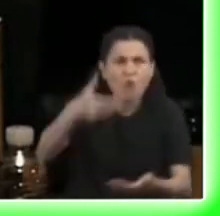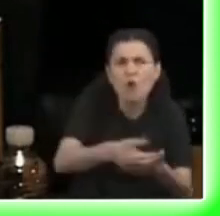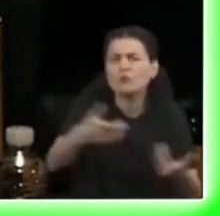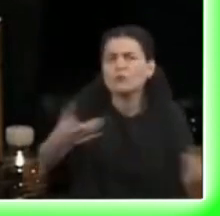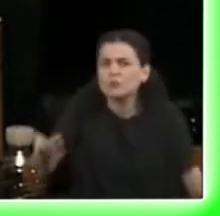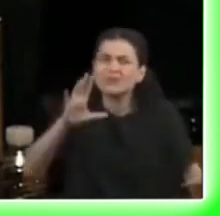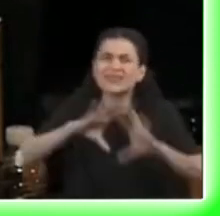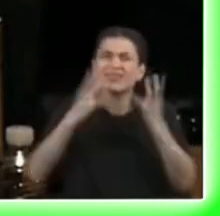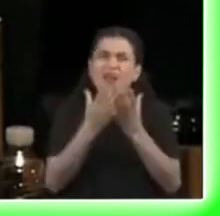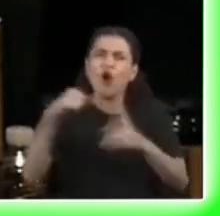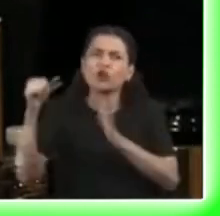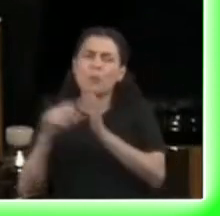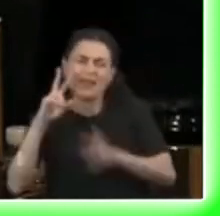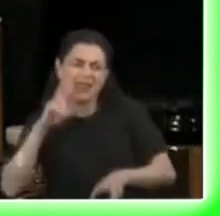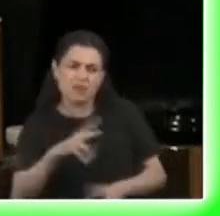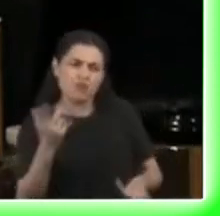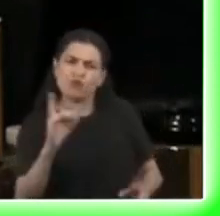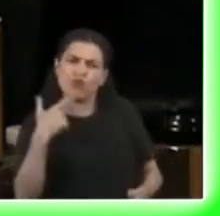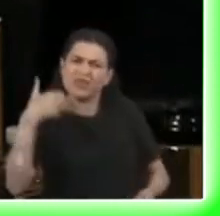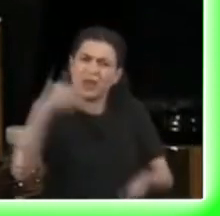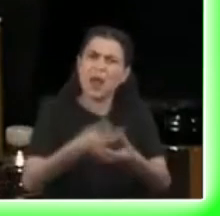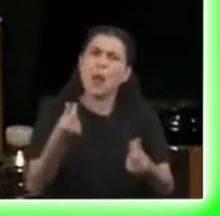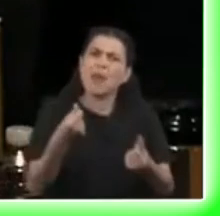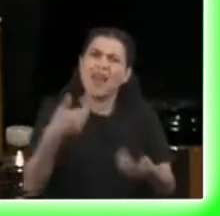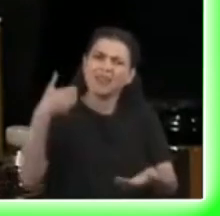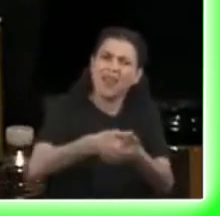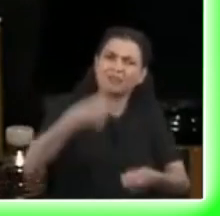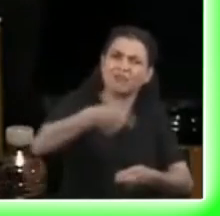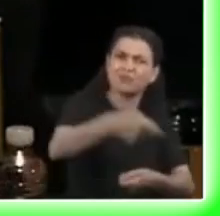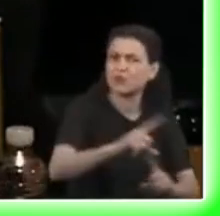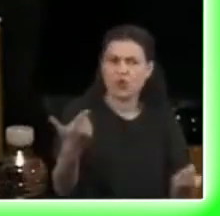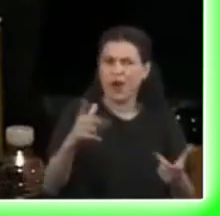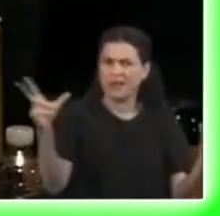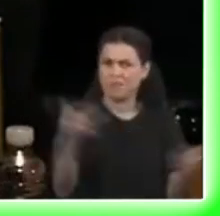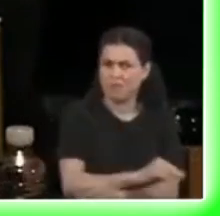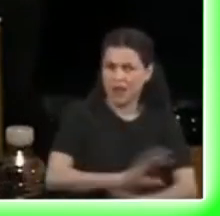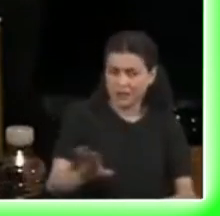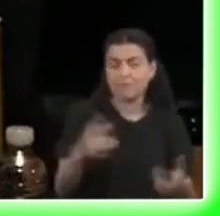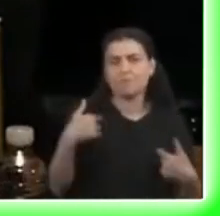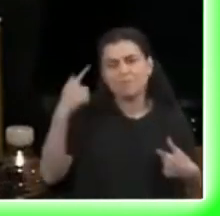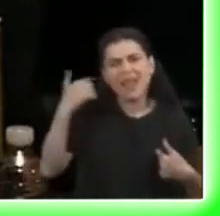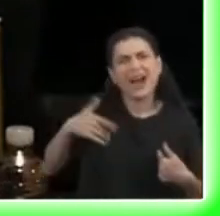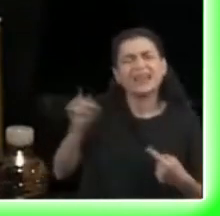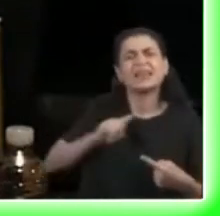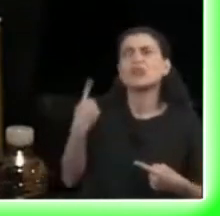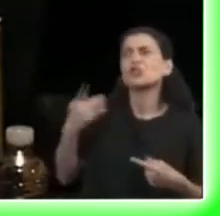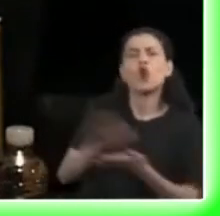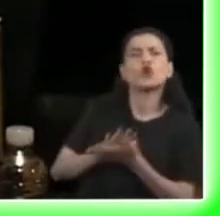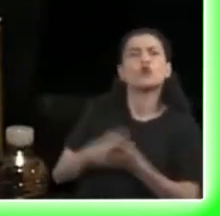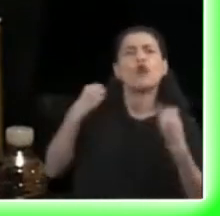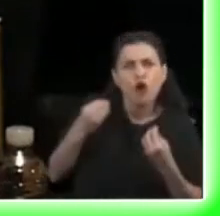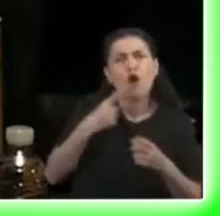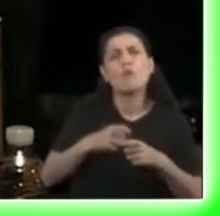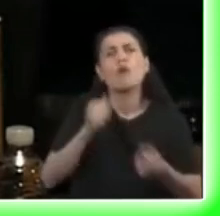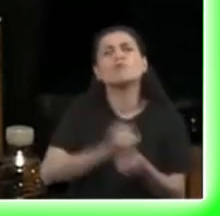convertido en el mayor defaultador serial de la historia moderna, comenzaron a imprimir dinero de manera indiscriminada. El mismo